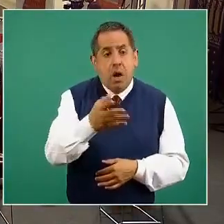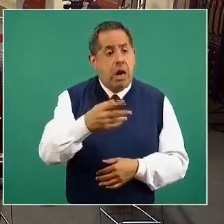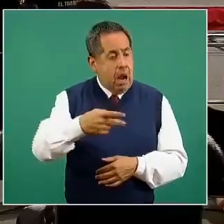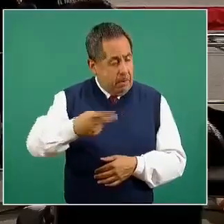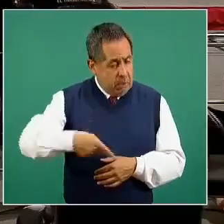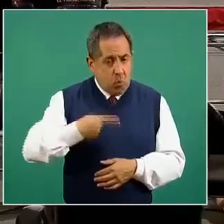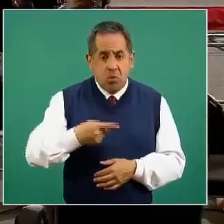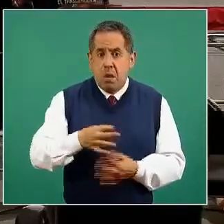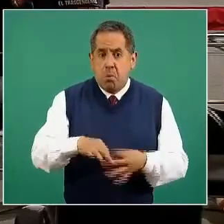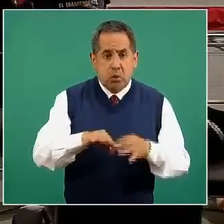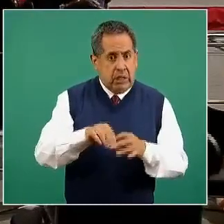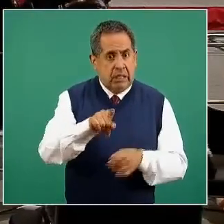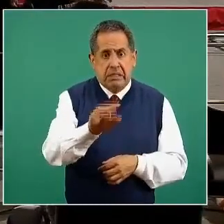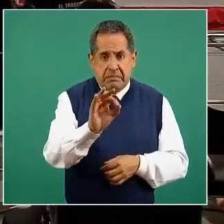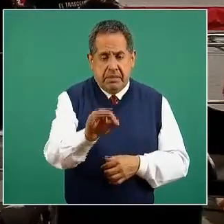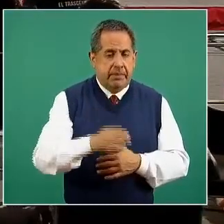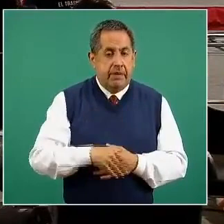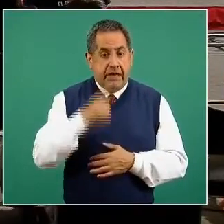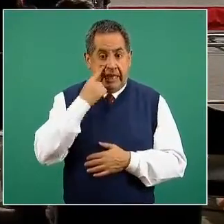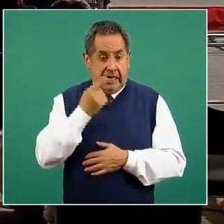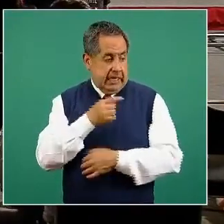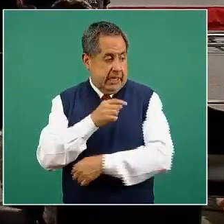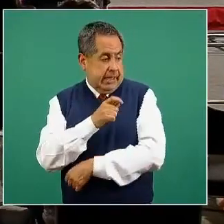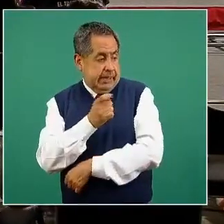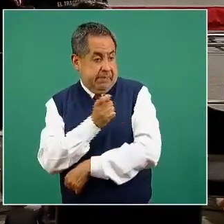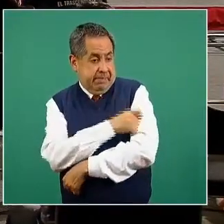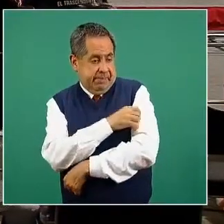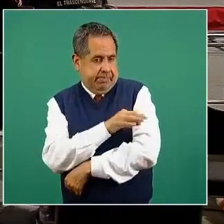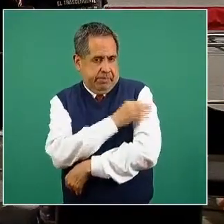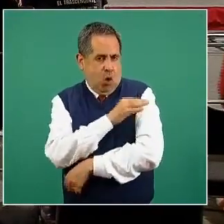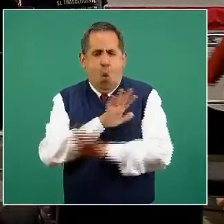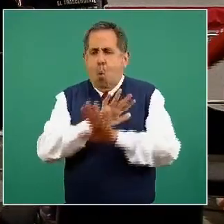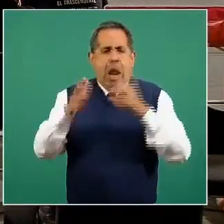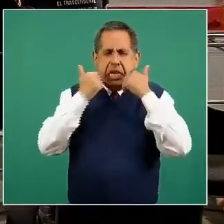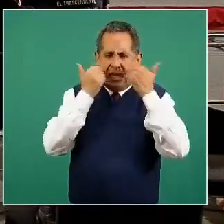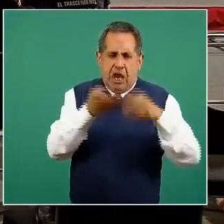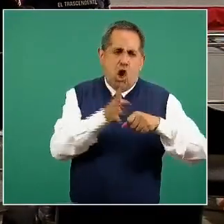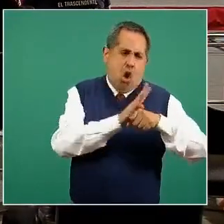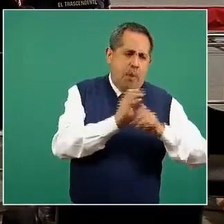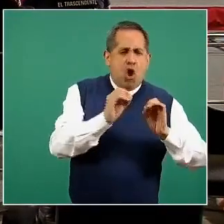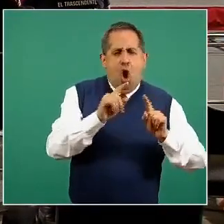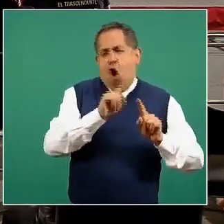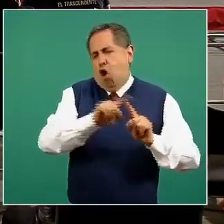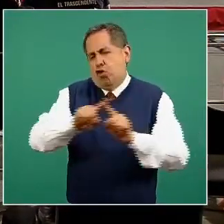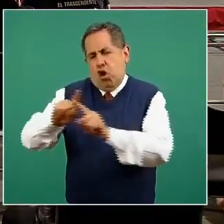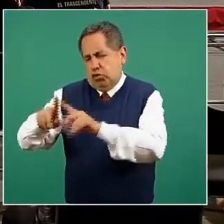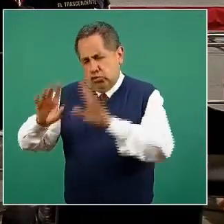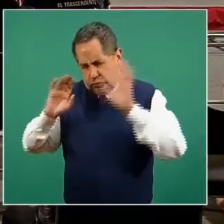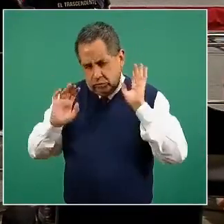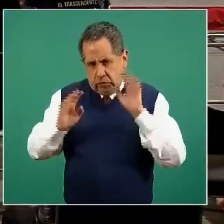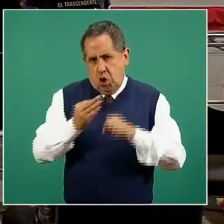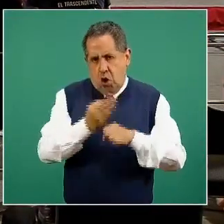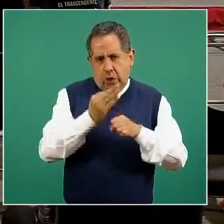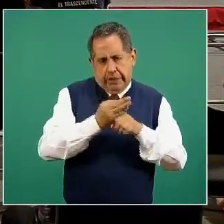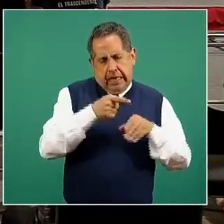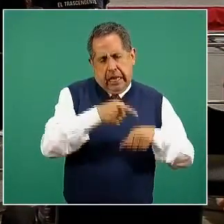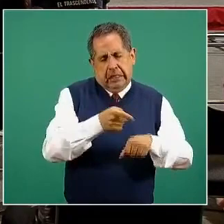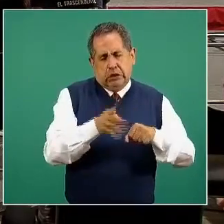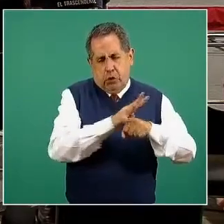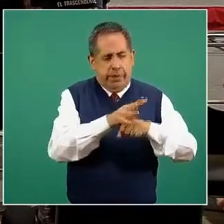por hacerla. Las vacunas, en general, cualquier vacuna, en este caso estamos hablando de la vacuna de